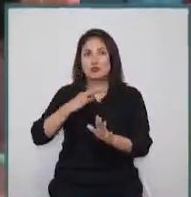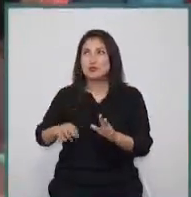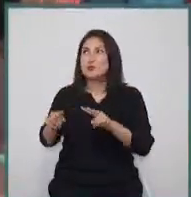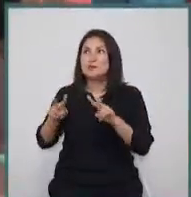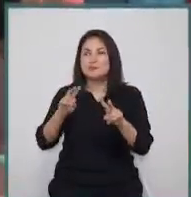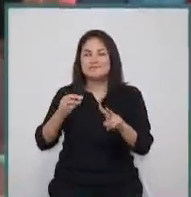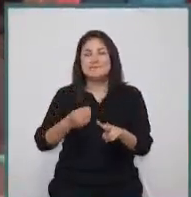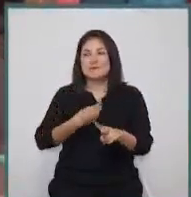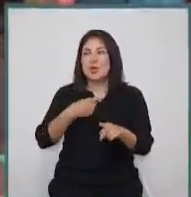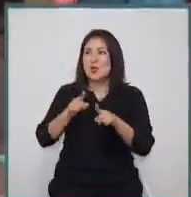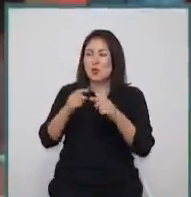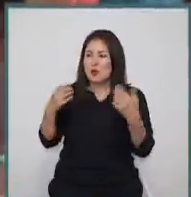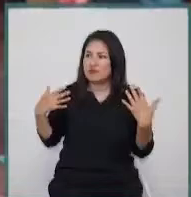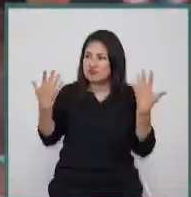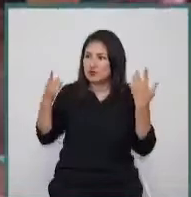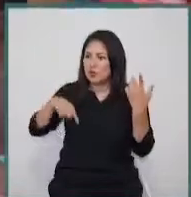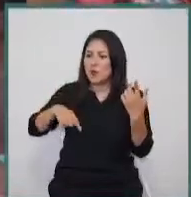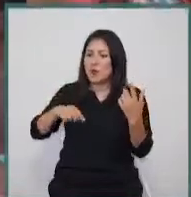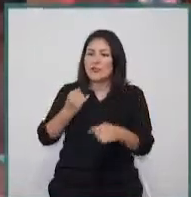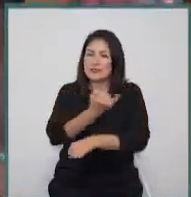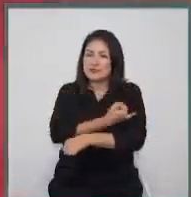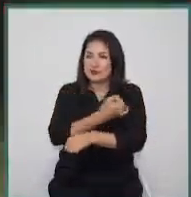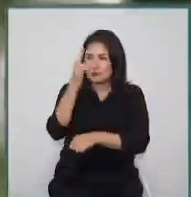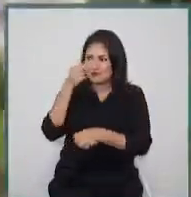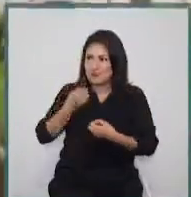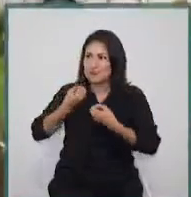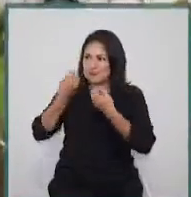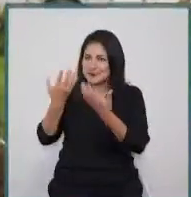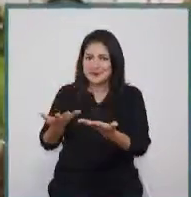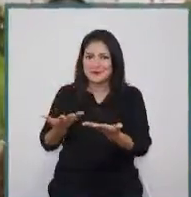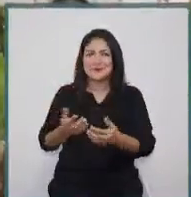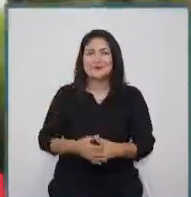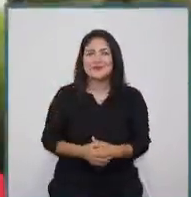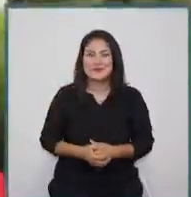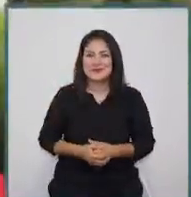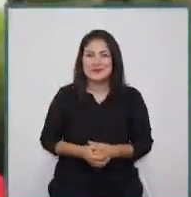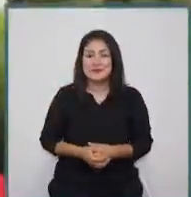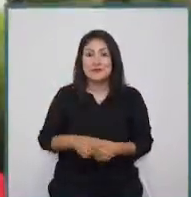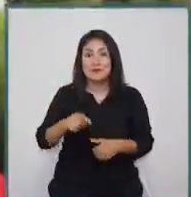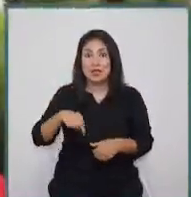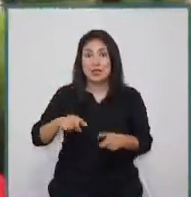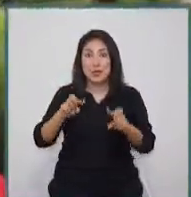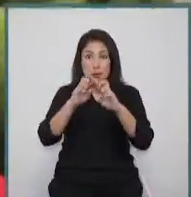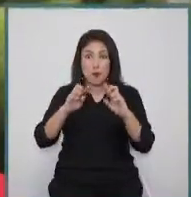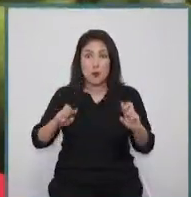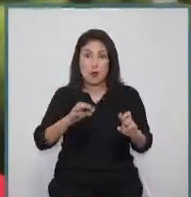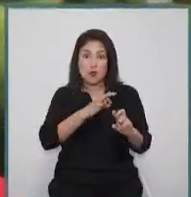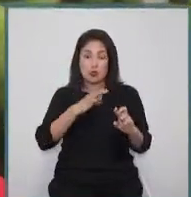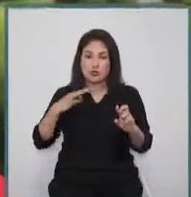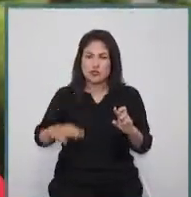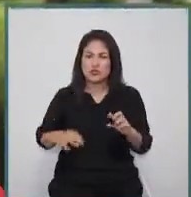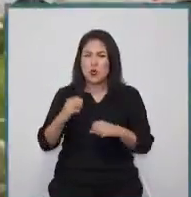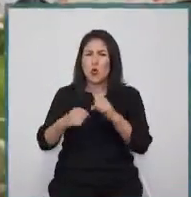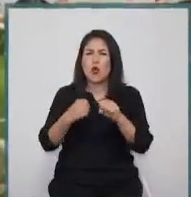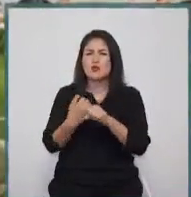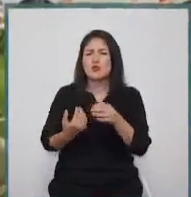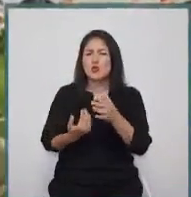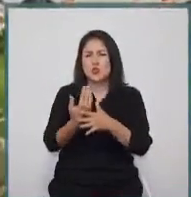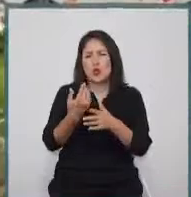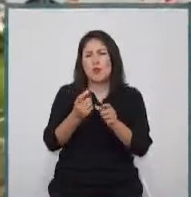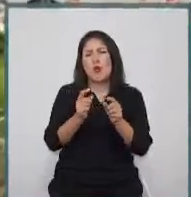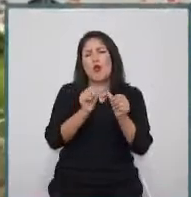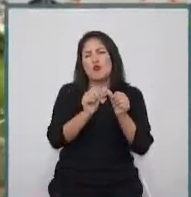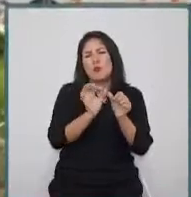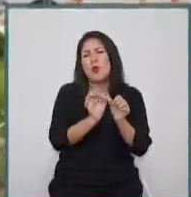es lo que les deseamos desde parte del Instituto Confucio Puc para todos ustedes. El pueblo chino festeja Año Nuevo en otra fecha, nos toca el